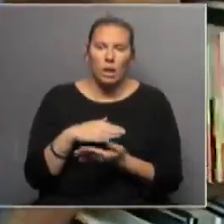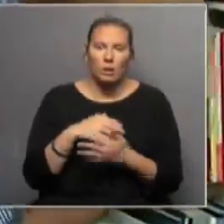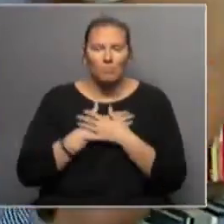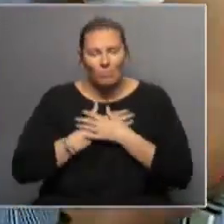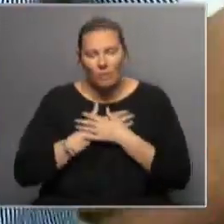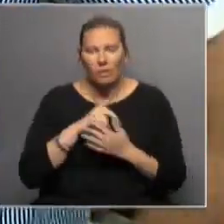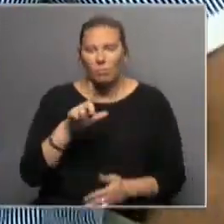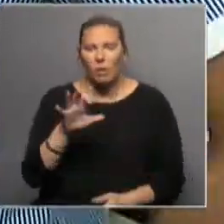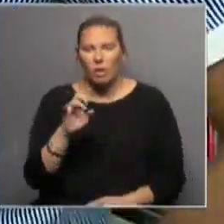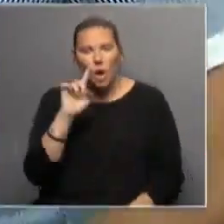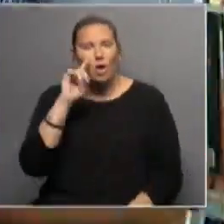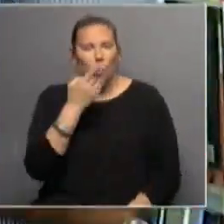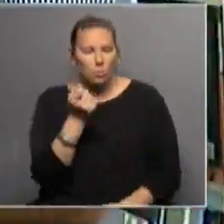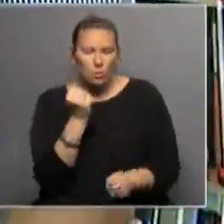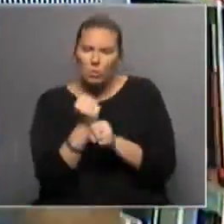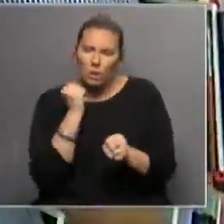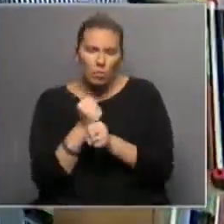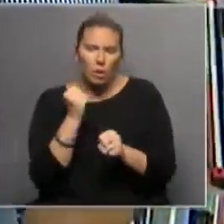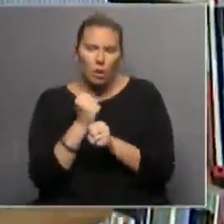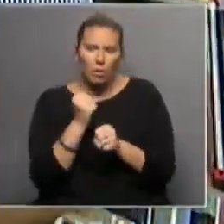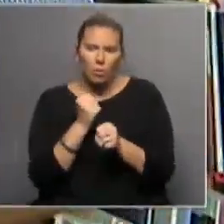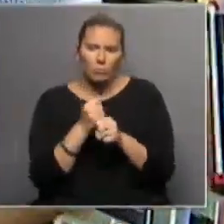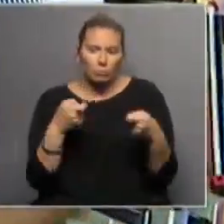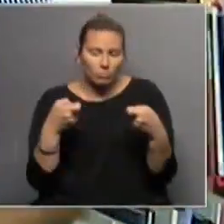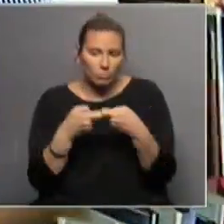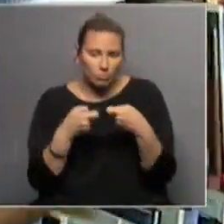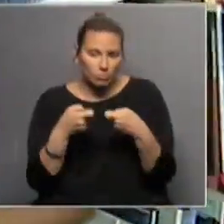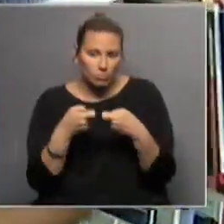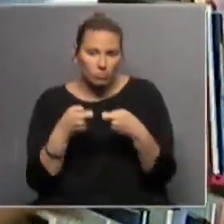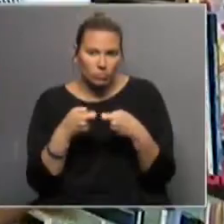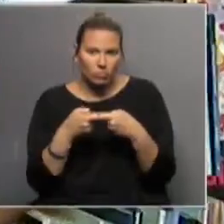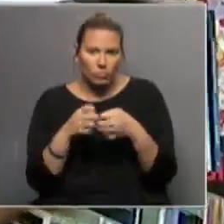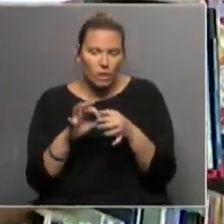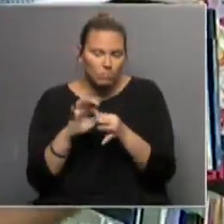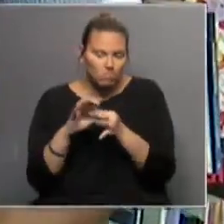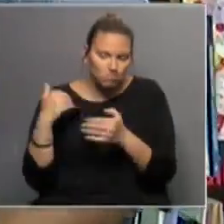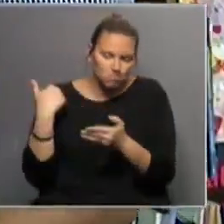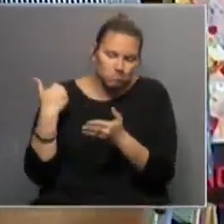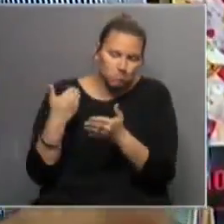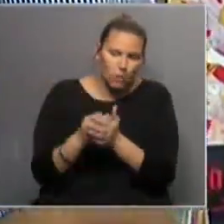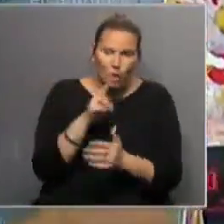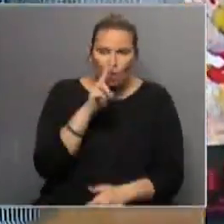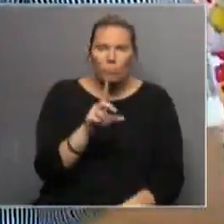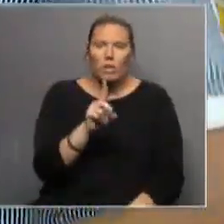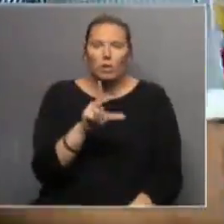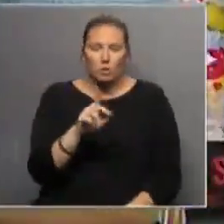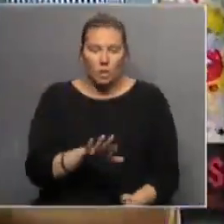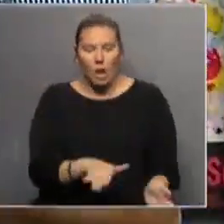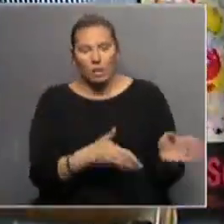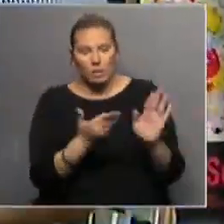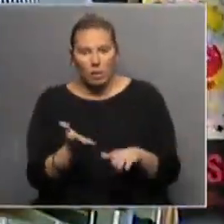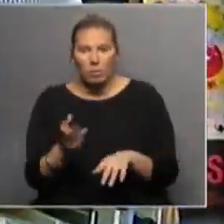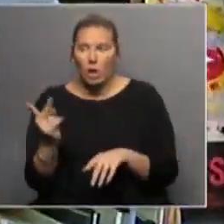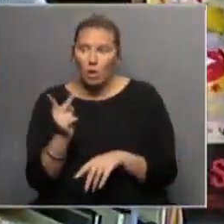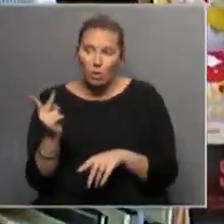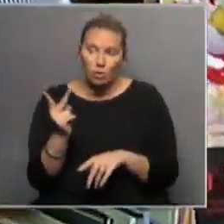Leo, reconocemos su trabajo y es una sociedad que afianzamos en el correr de los años de 2012 aproximadamente. Ambos